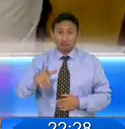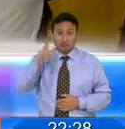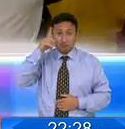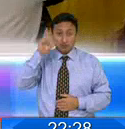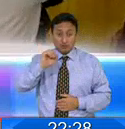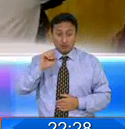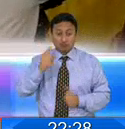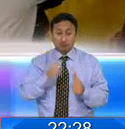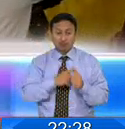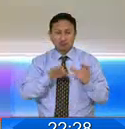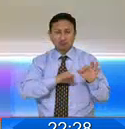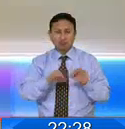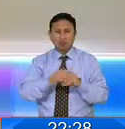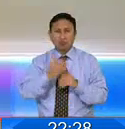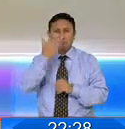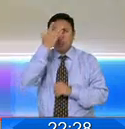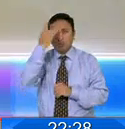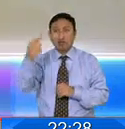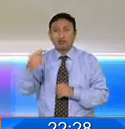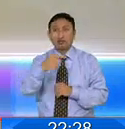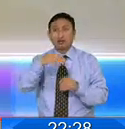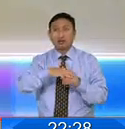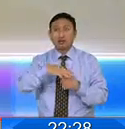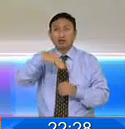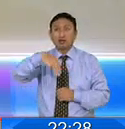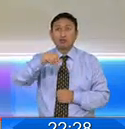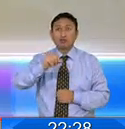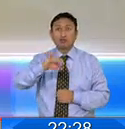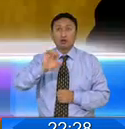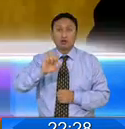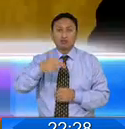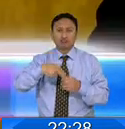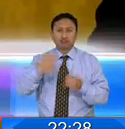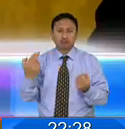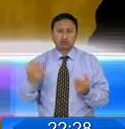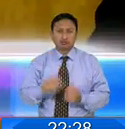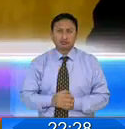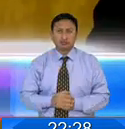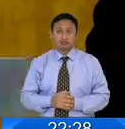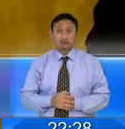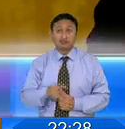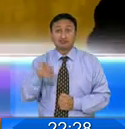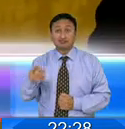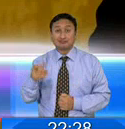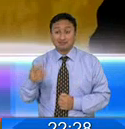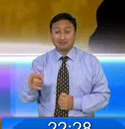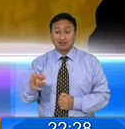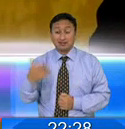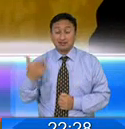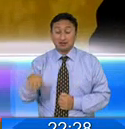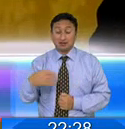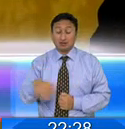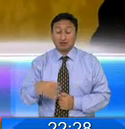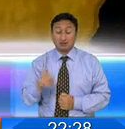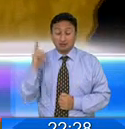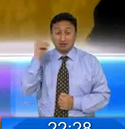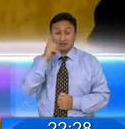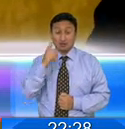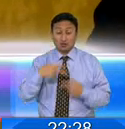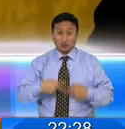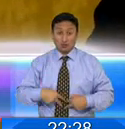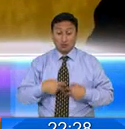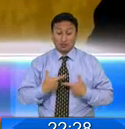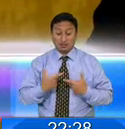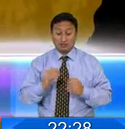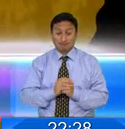primer punto la razón de la renuncia de César Monge al Ministerio de Gobierno. Que él enfrenta la batalla más importante de su vida. Por